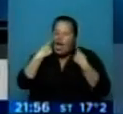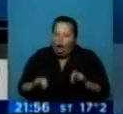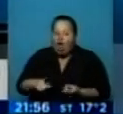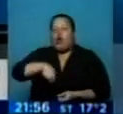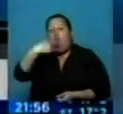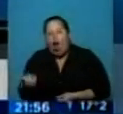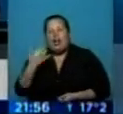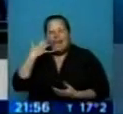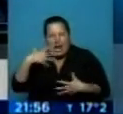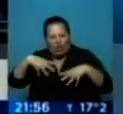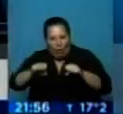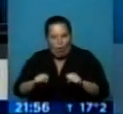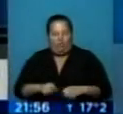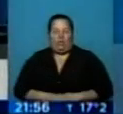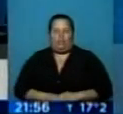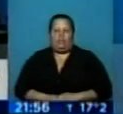otro nieto.